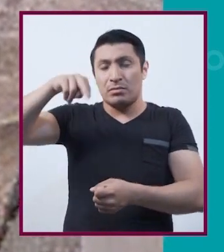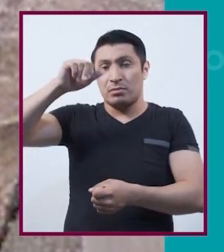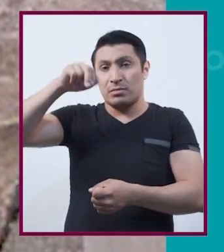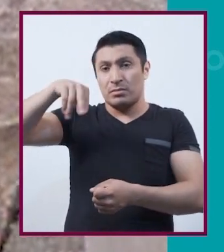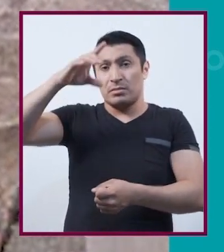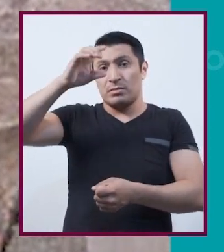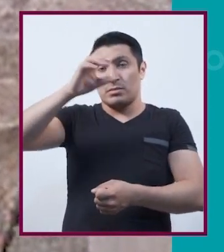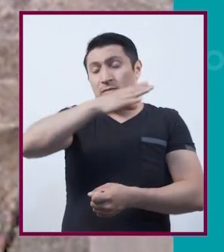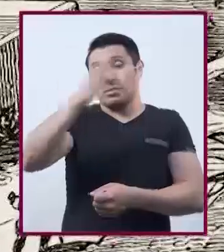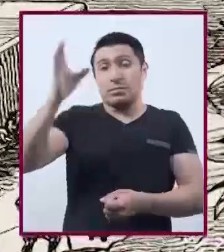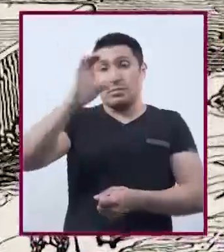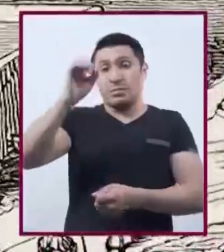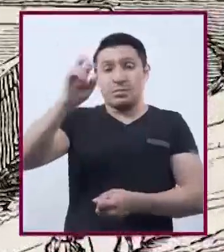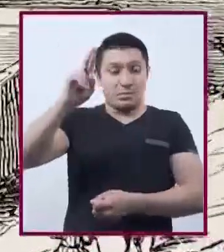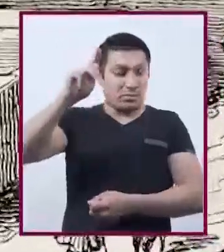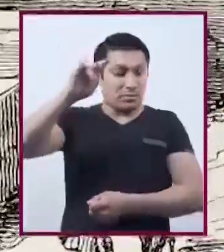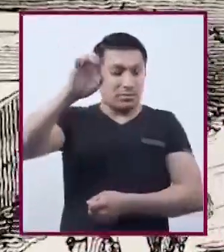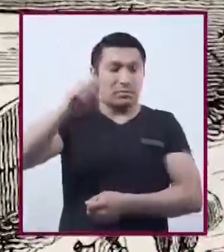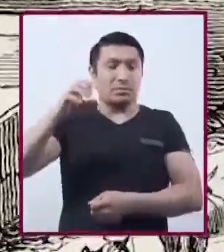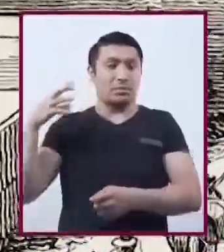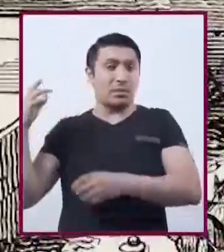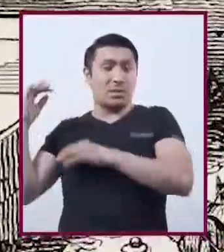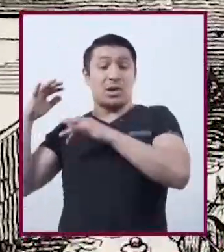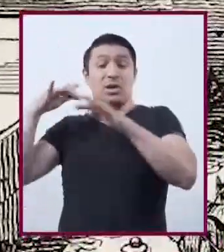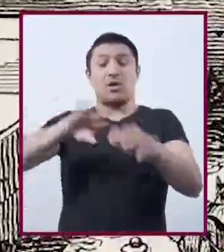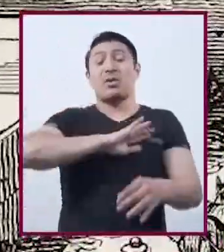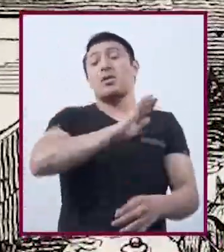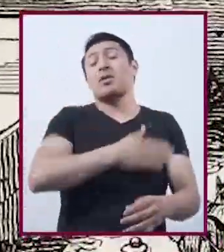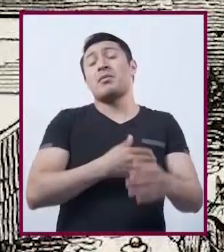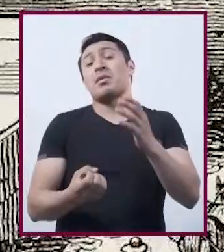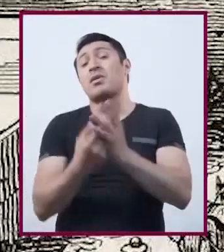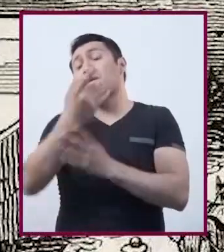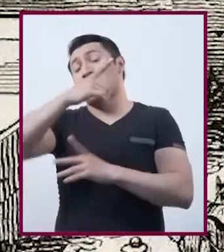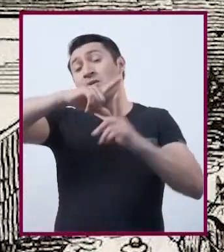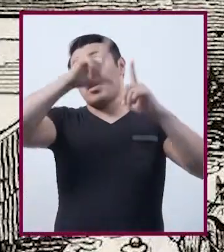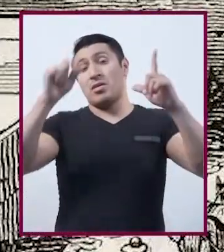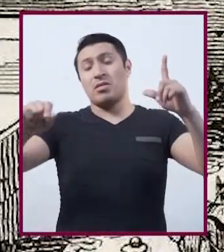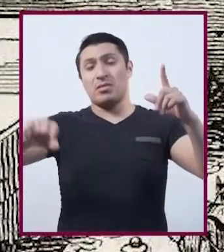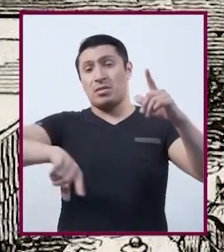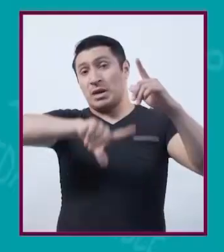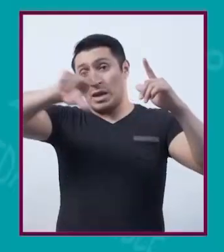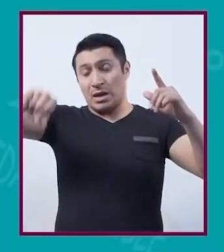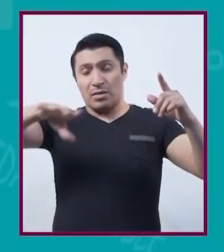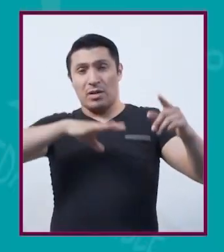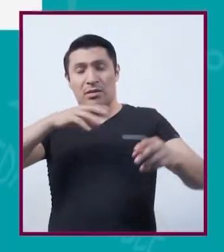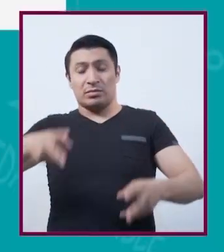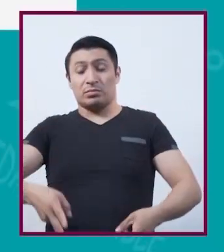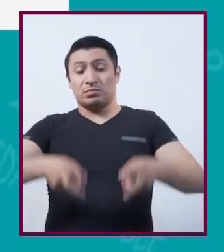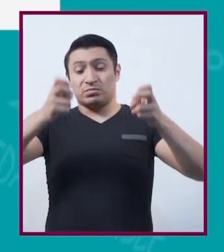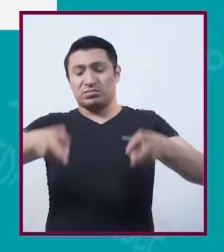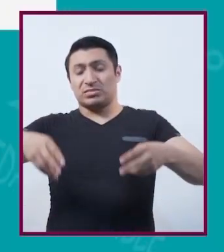la actual Bolivia. Todo esto nos lo explica detalladamente Galeano en su libro. Por ejemplo, cuando dice que solo